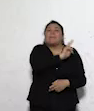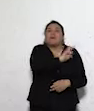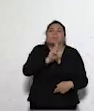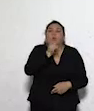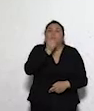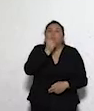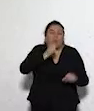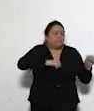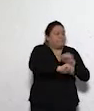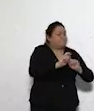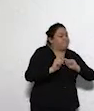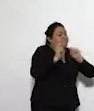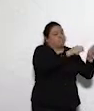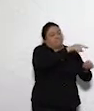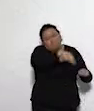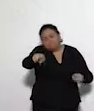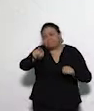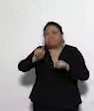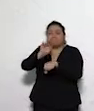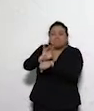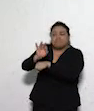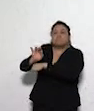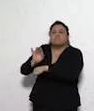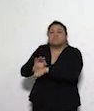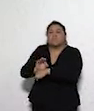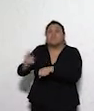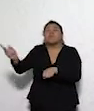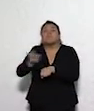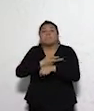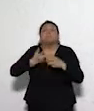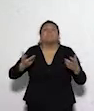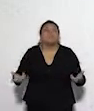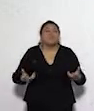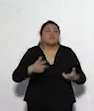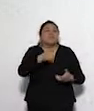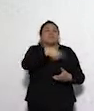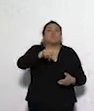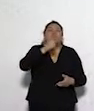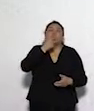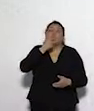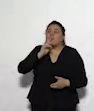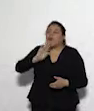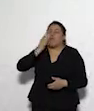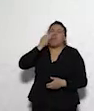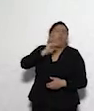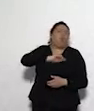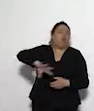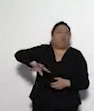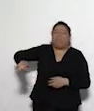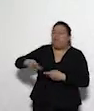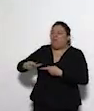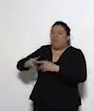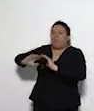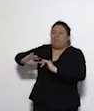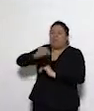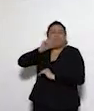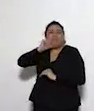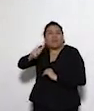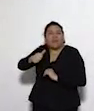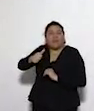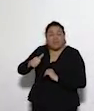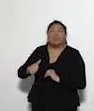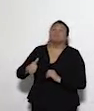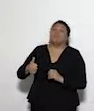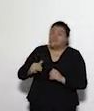ha ocasionado, en los hechos, un abandono de nuestras policías y que en la práctica el